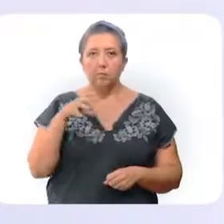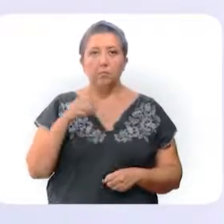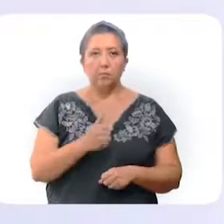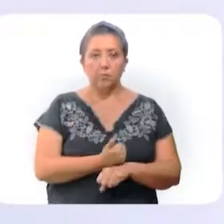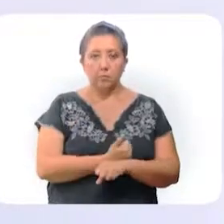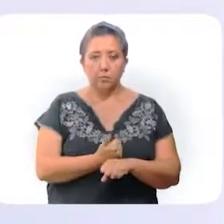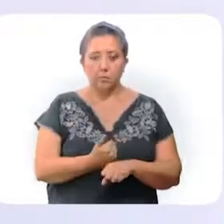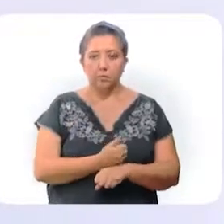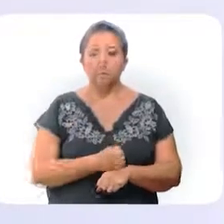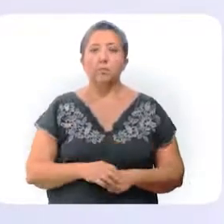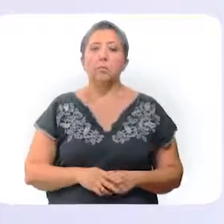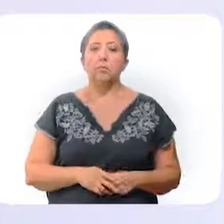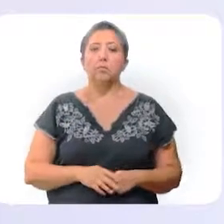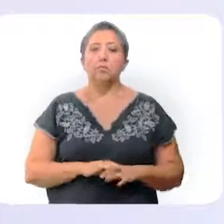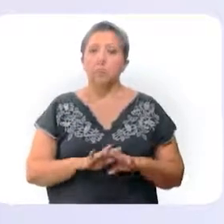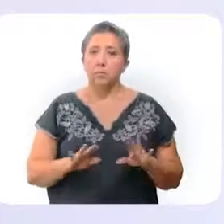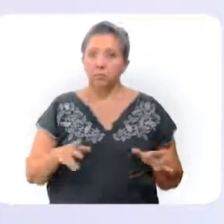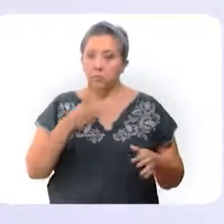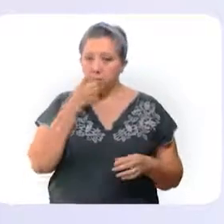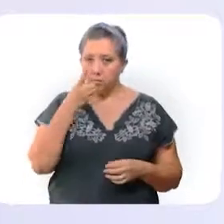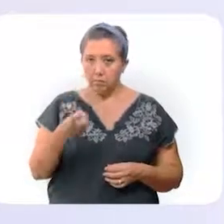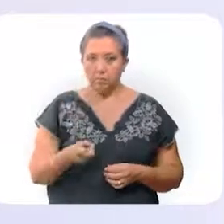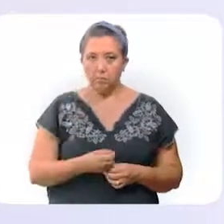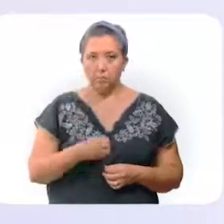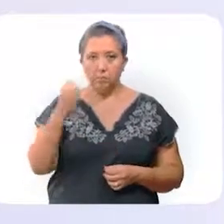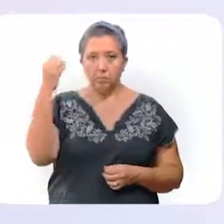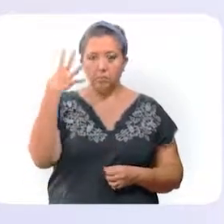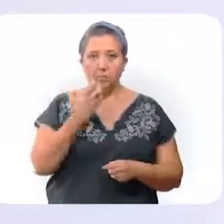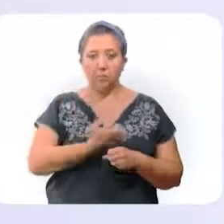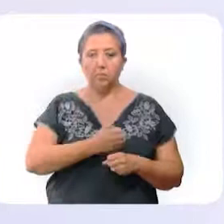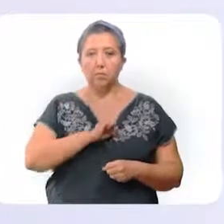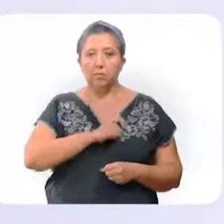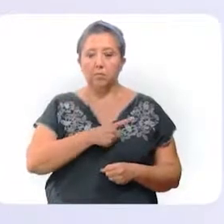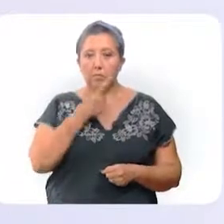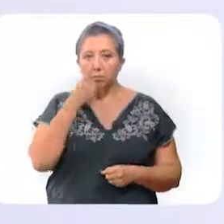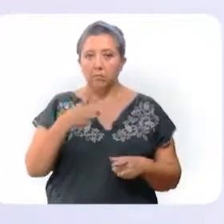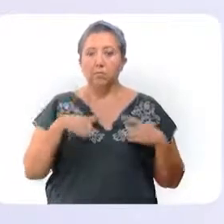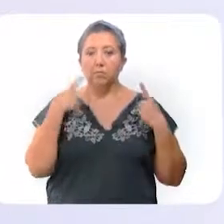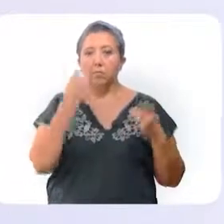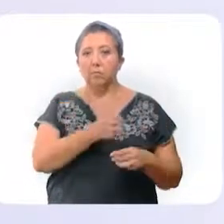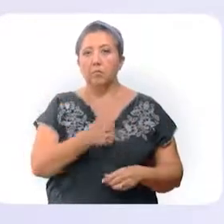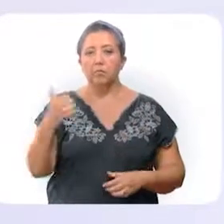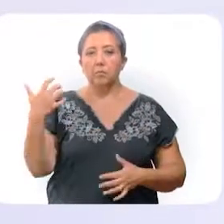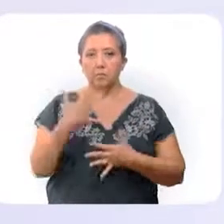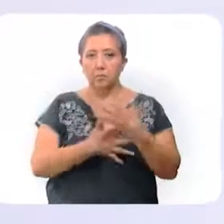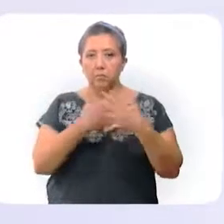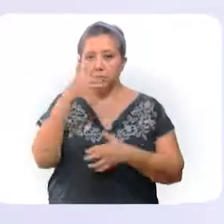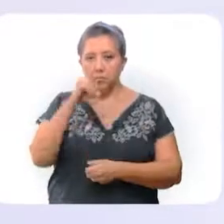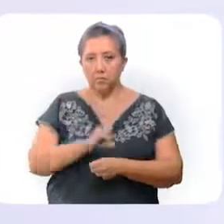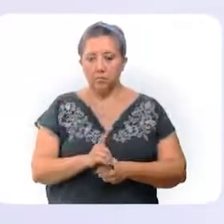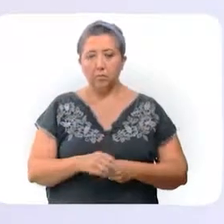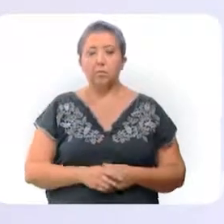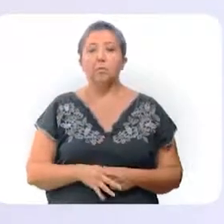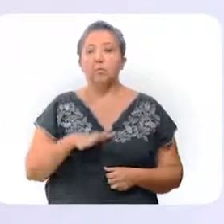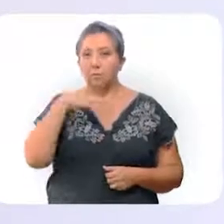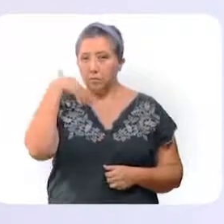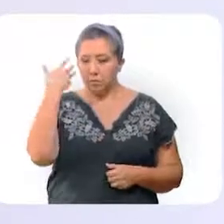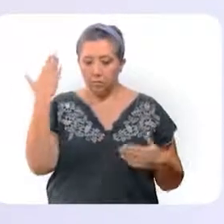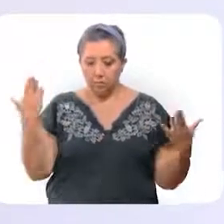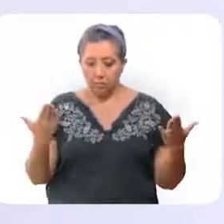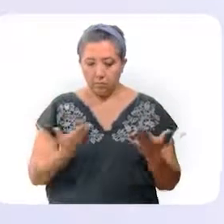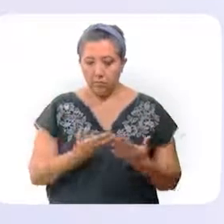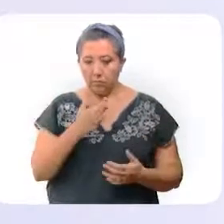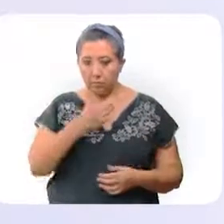color amarillo. Como se ha informado, el Semáforo Estatal de Salud se va a dar a conocer cada 15 días, con la